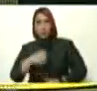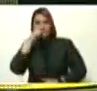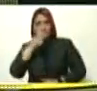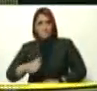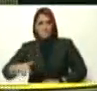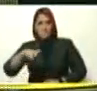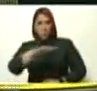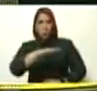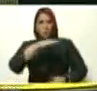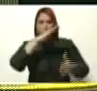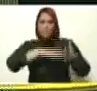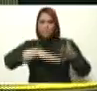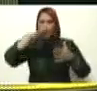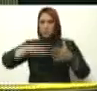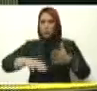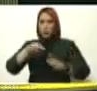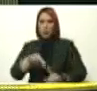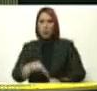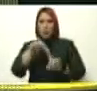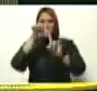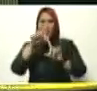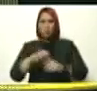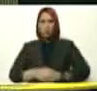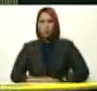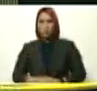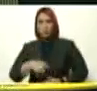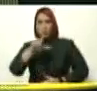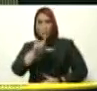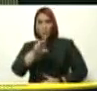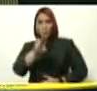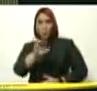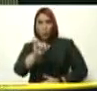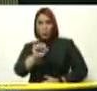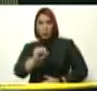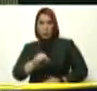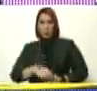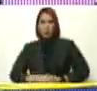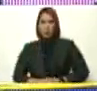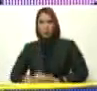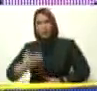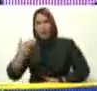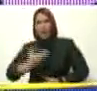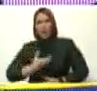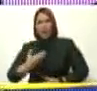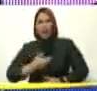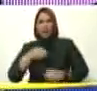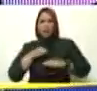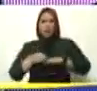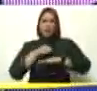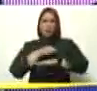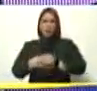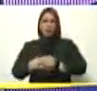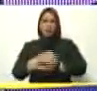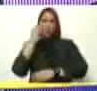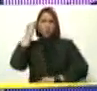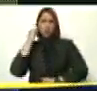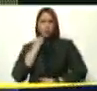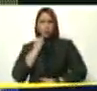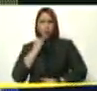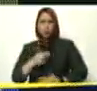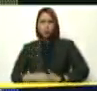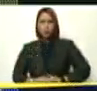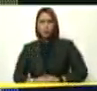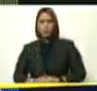de Barcelona eligió a Luis José Marcano alcalde del municipio Simón